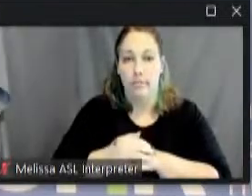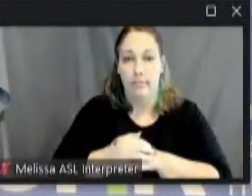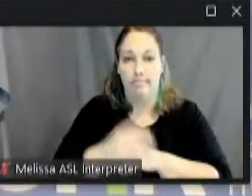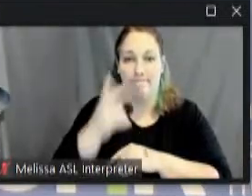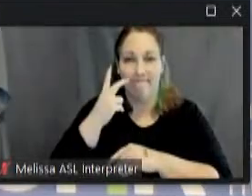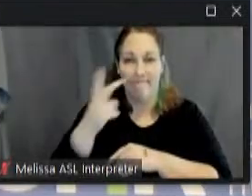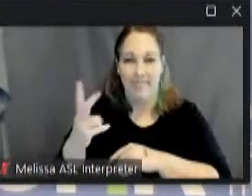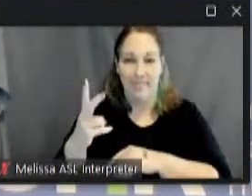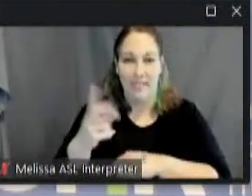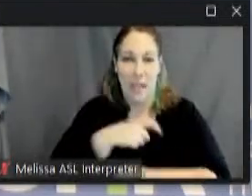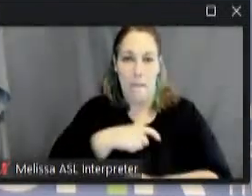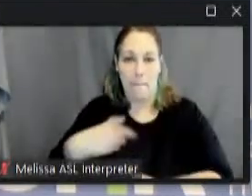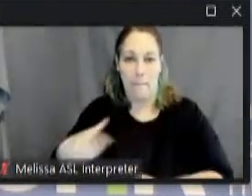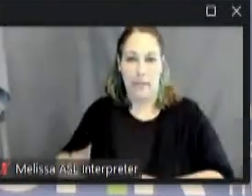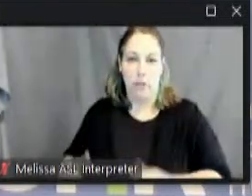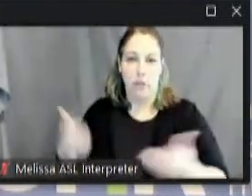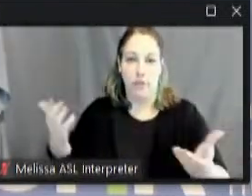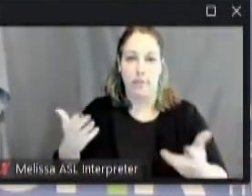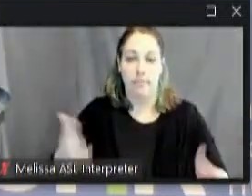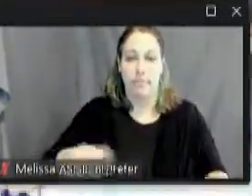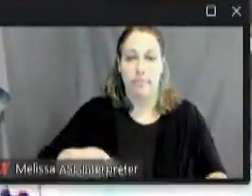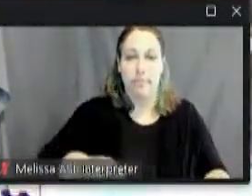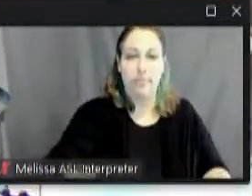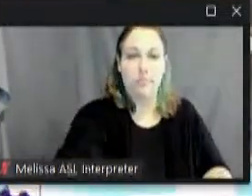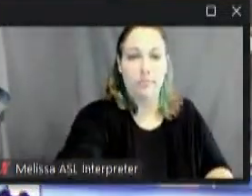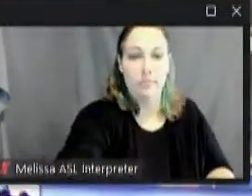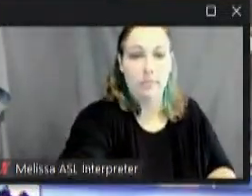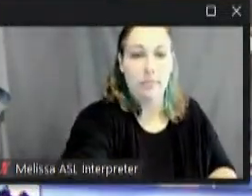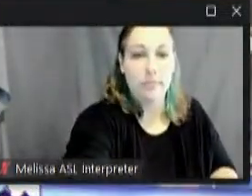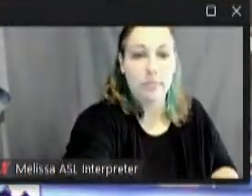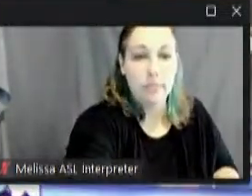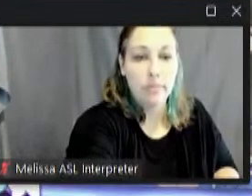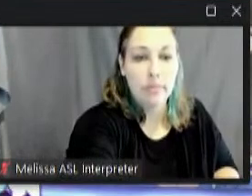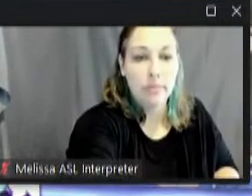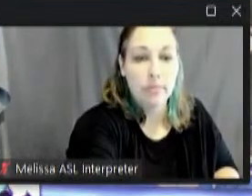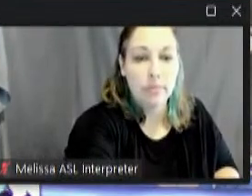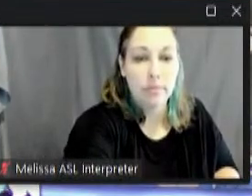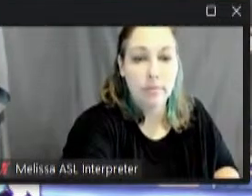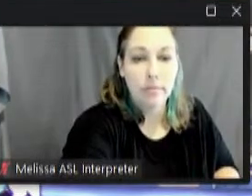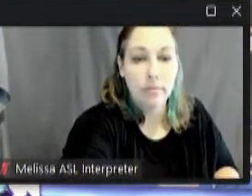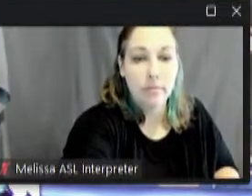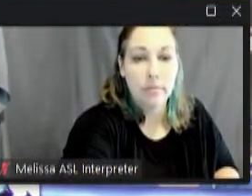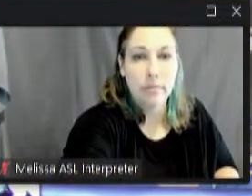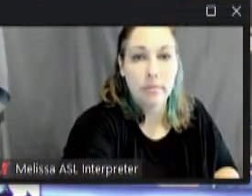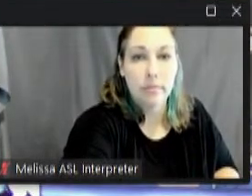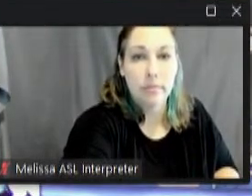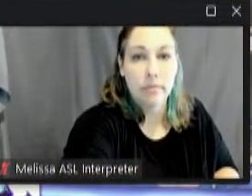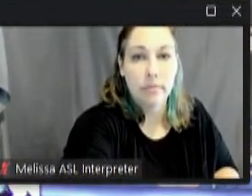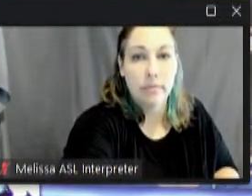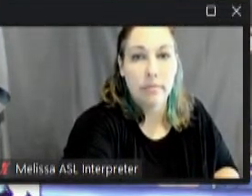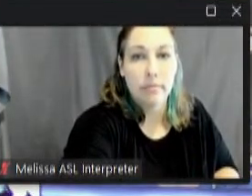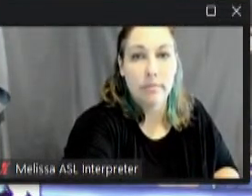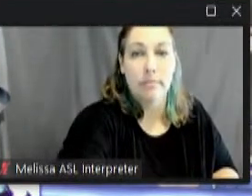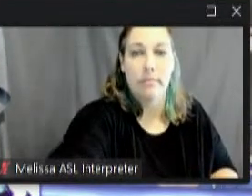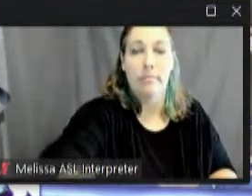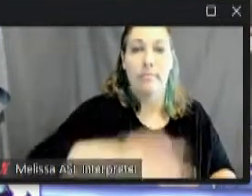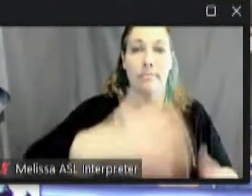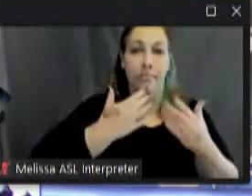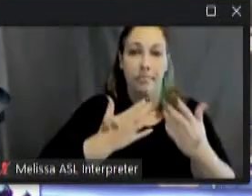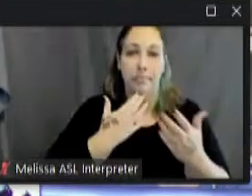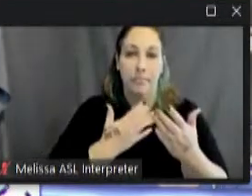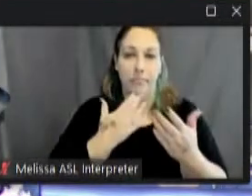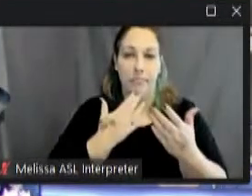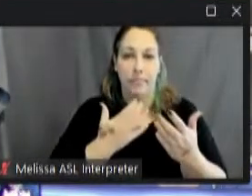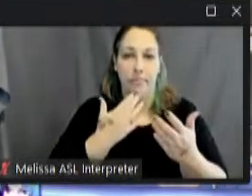Muchas gracias, muchas gracias. Honorables miembros de la Comisión Interamericana de Derechos Humanos, distinguidos